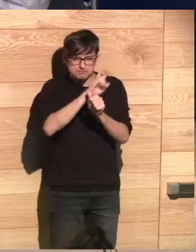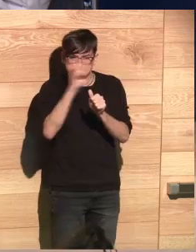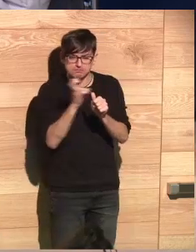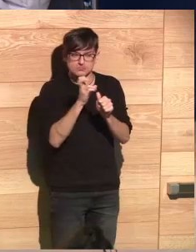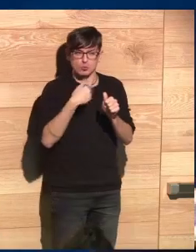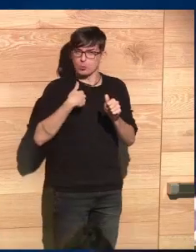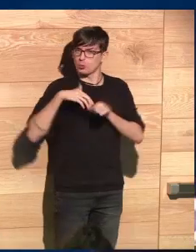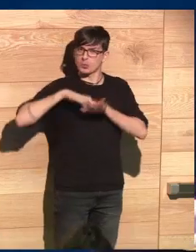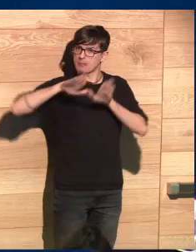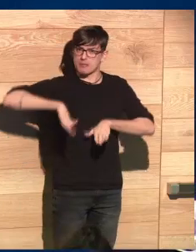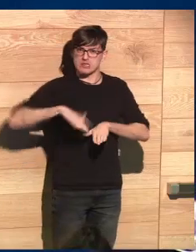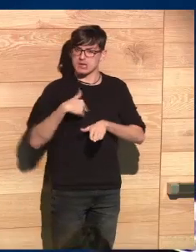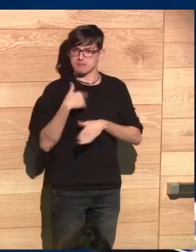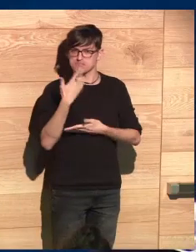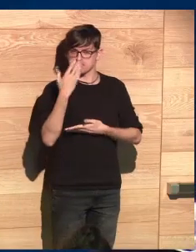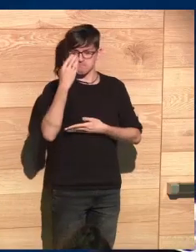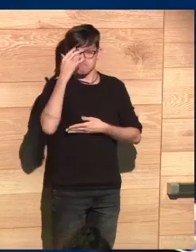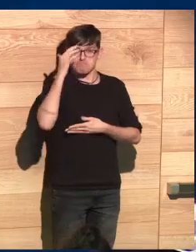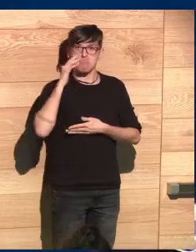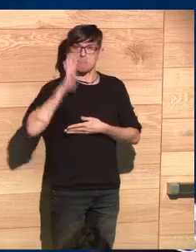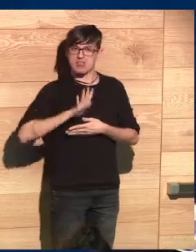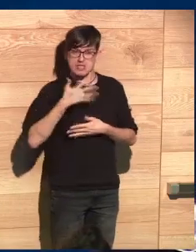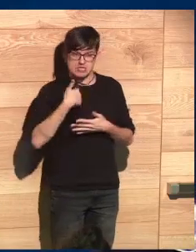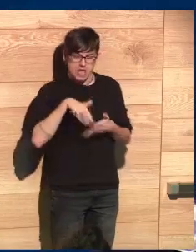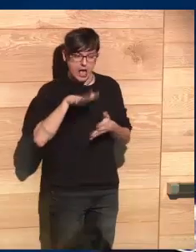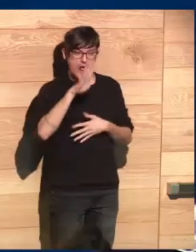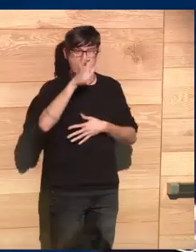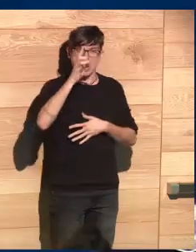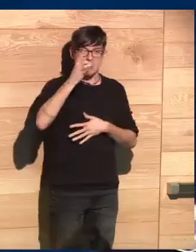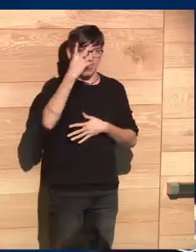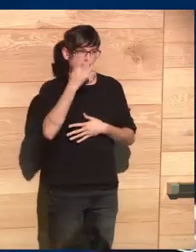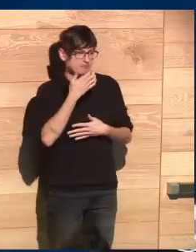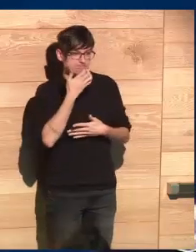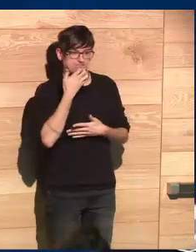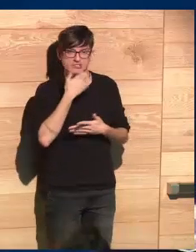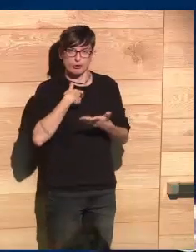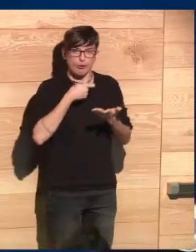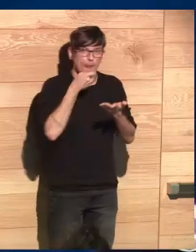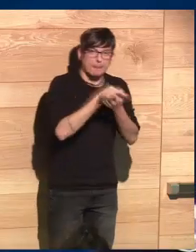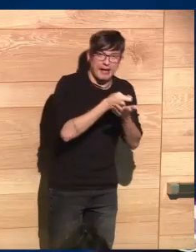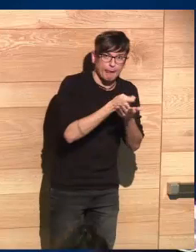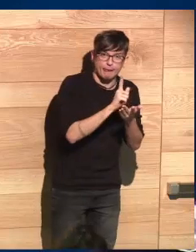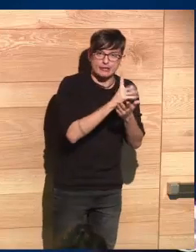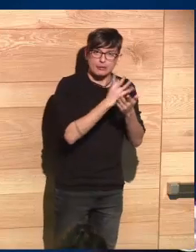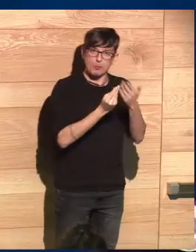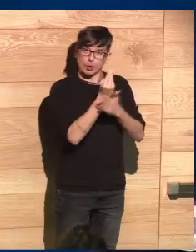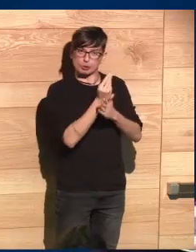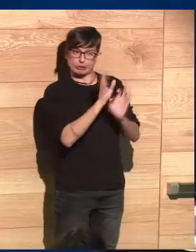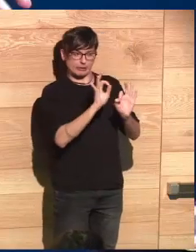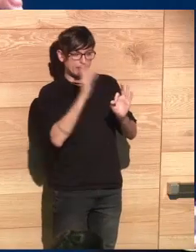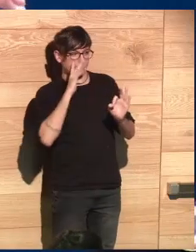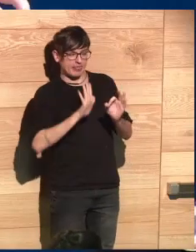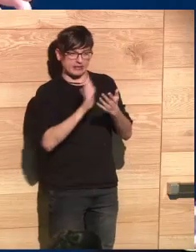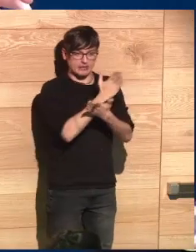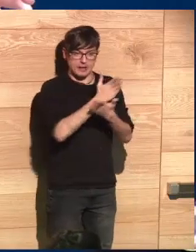últimamente me parece que estamos ya tan integrados en la idea de que si no lo pagas eres el producto y no, que parece que estamos separando los juegos